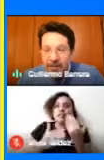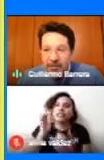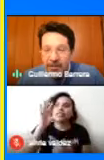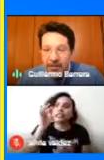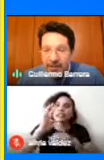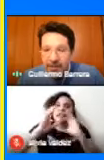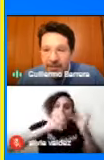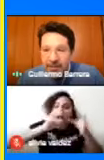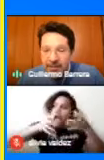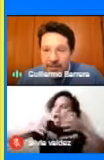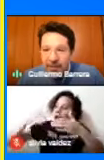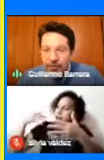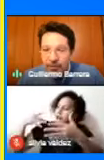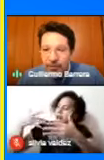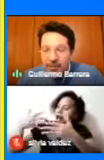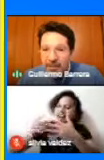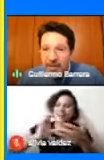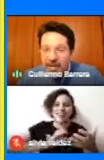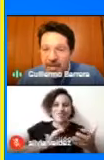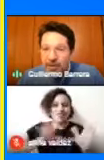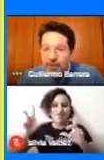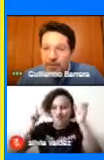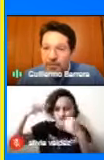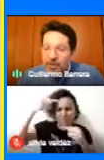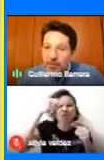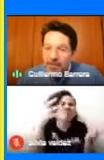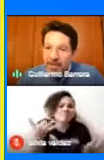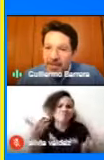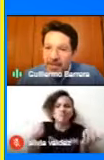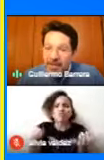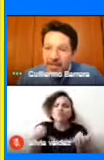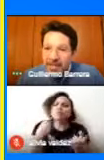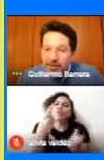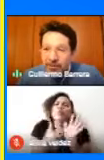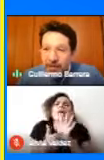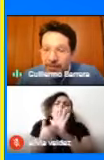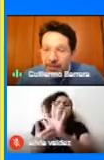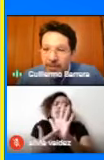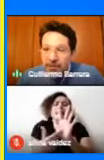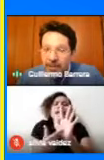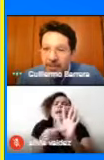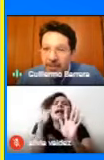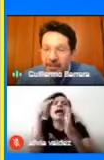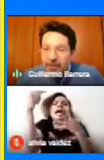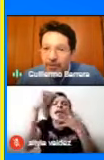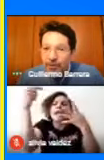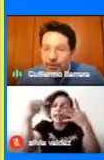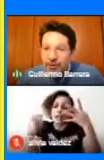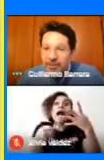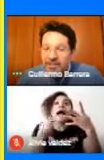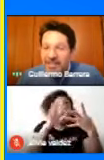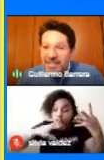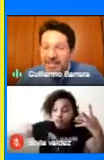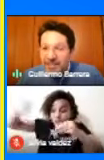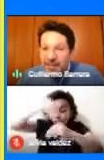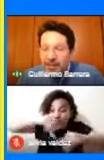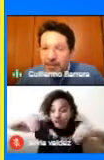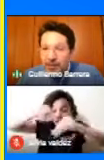sesiones hablando de las características del turismo, así que yo les voy a mostrar estos elementos que en el territorio